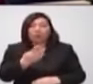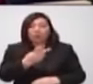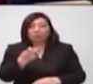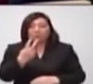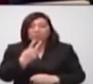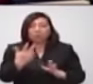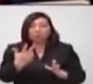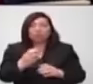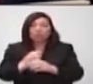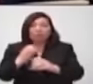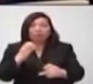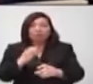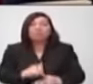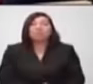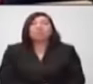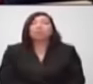4.828 vehículos.